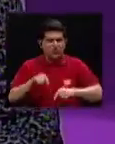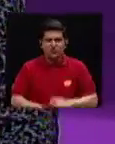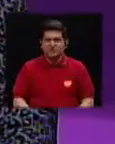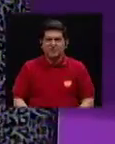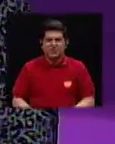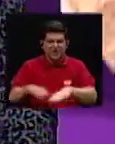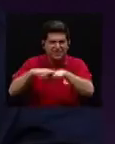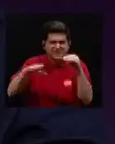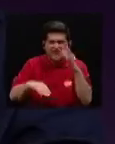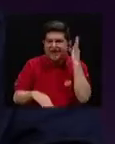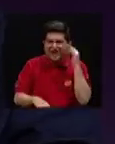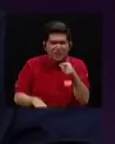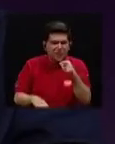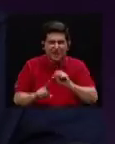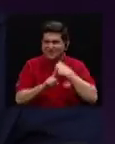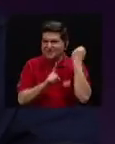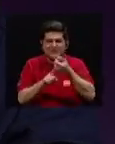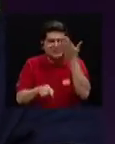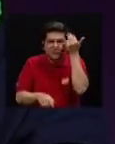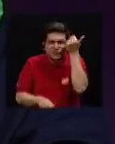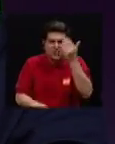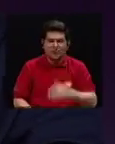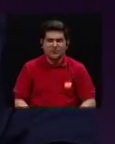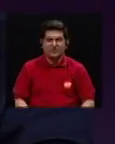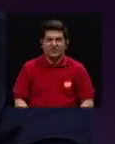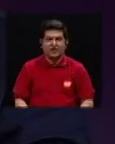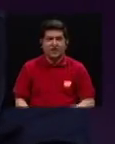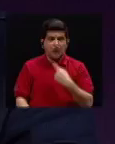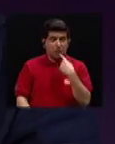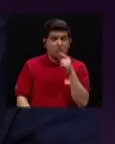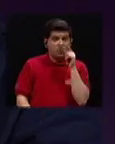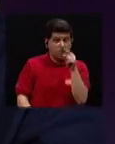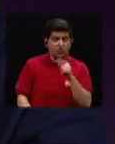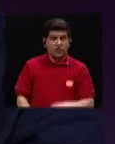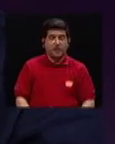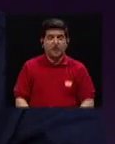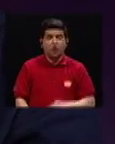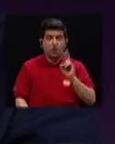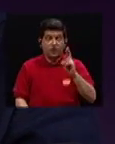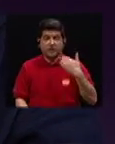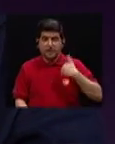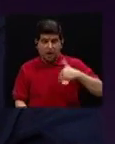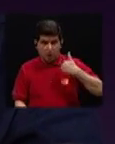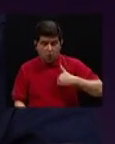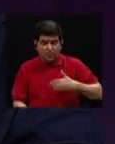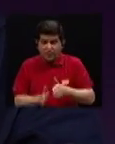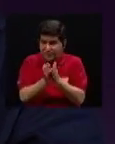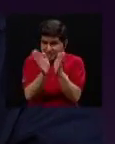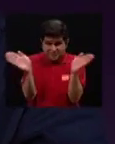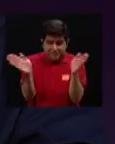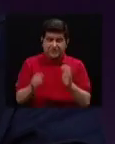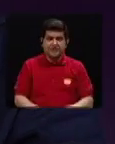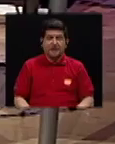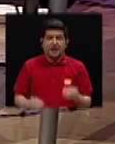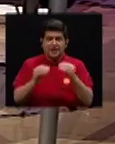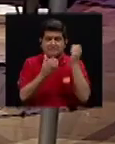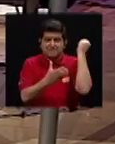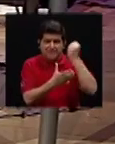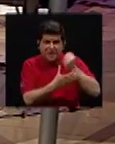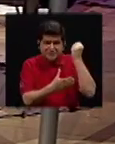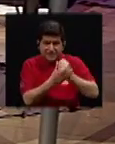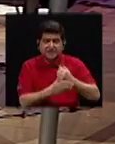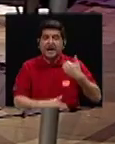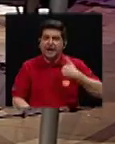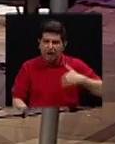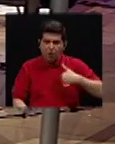lugar ahora como bien lo decías vos estrita los hombres en general son los que más matan matan hombres y